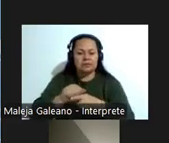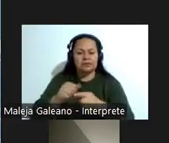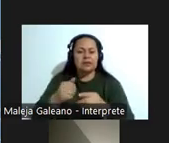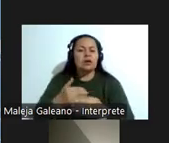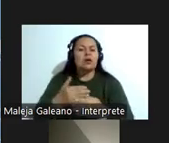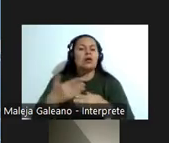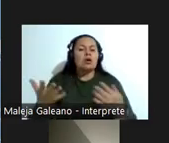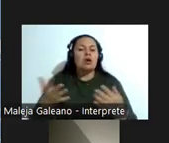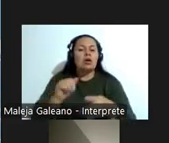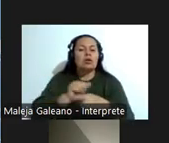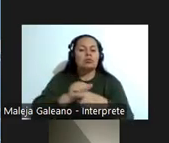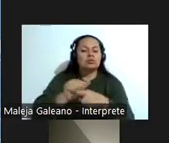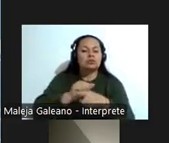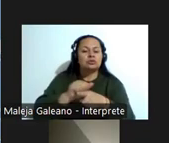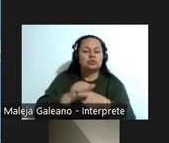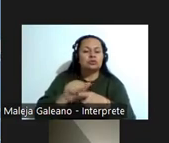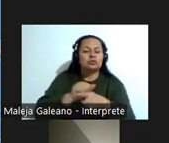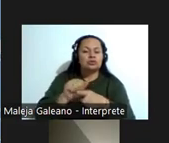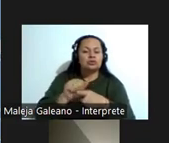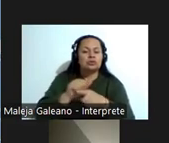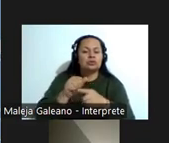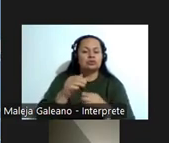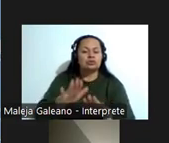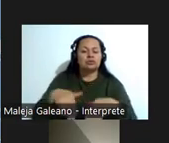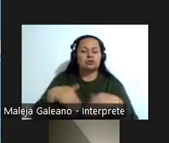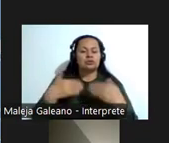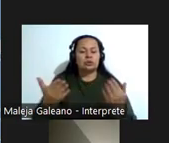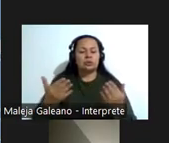una práctica que ocurre más de lo que creemos y en